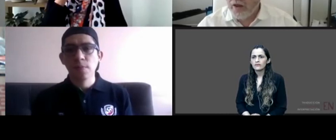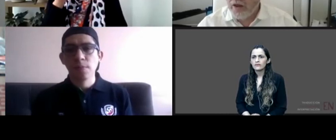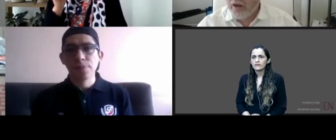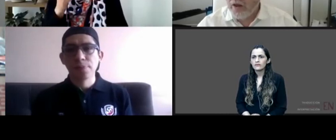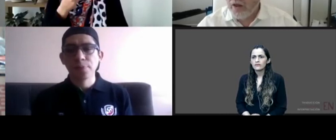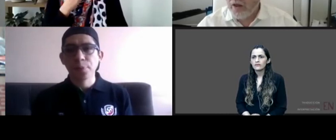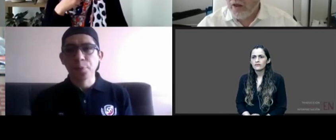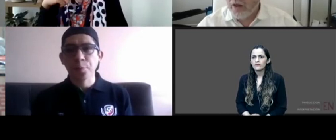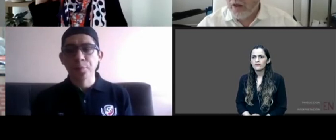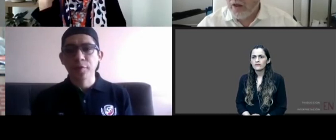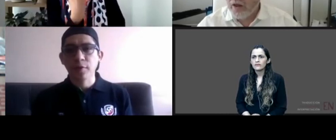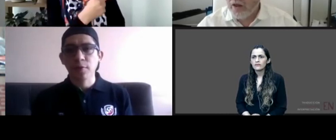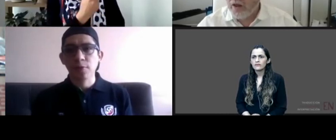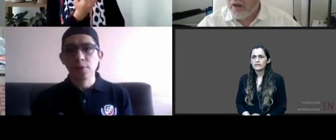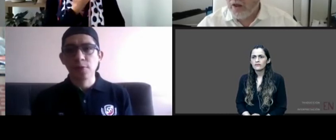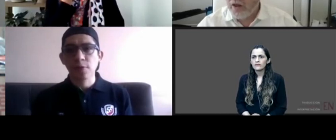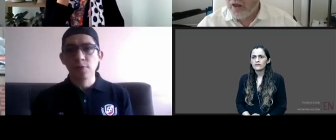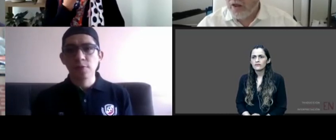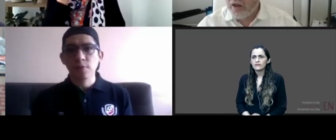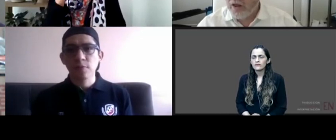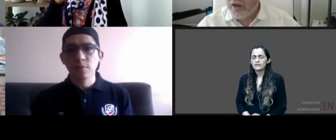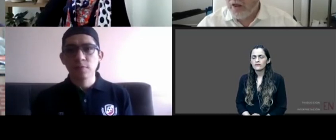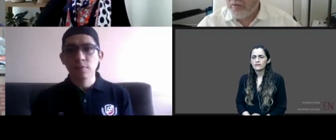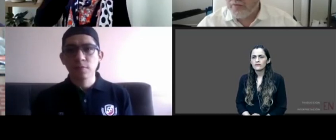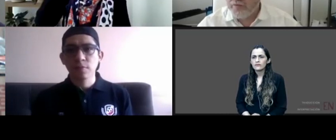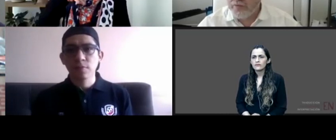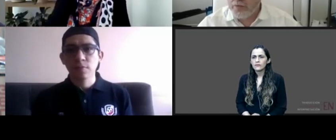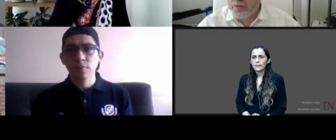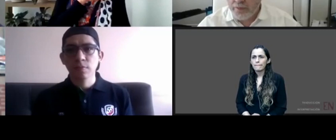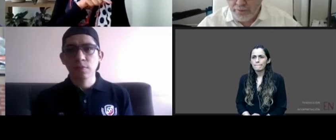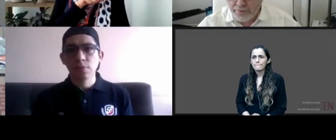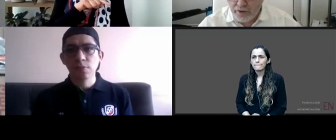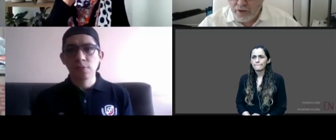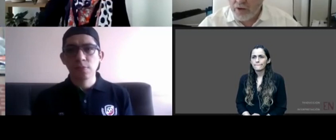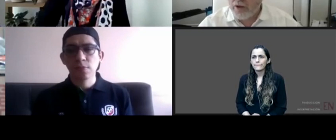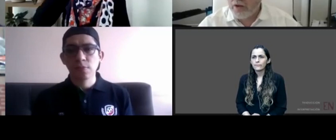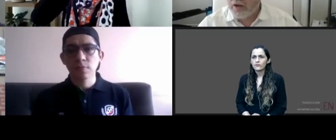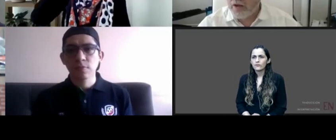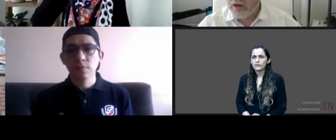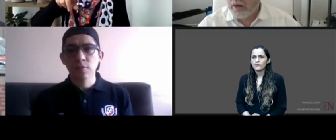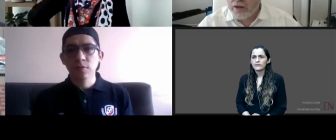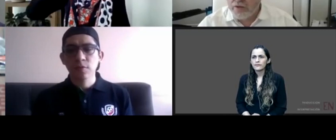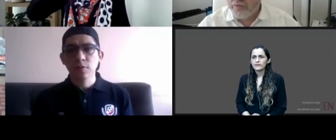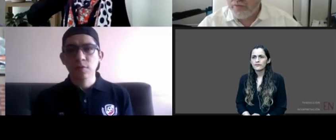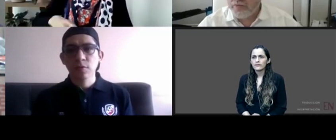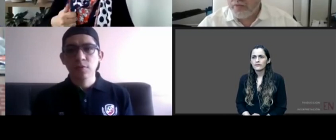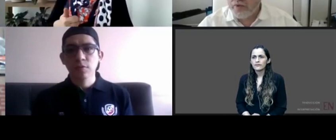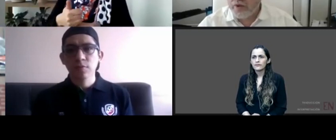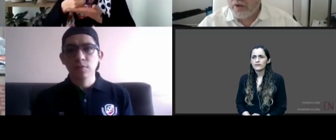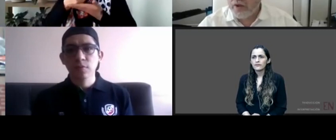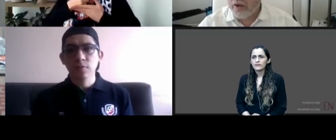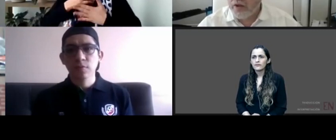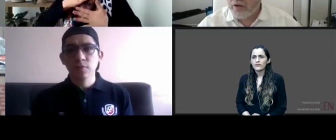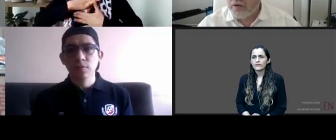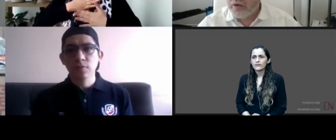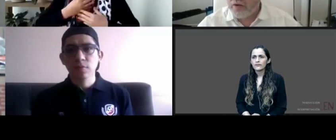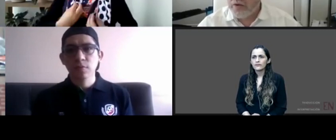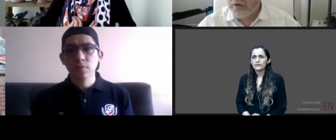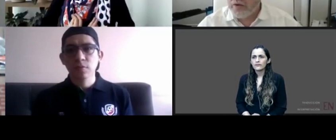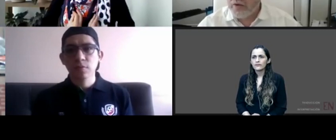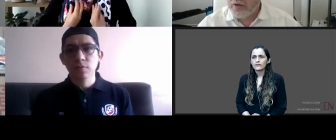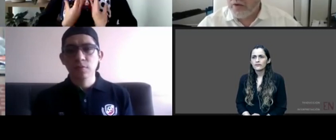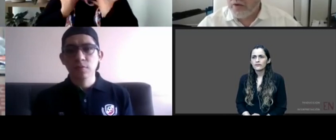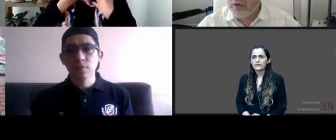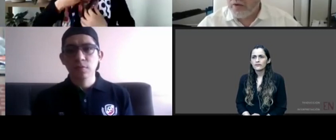más interna, ¿no? De lo que ellos sienten, de lo que ellos piensan. Entonces, sí es muy, muy importante